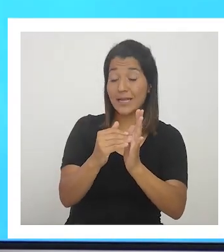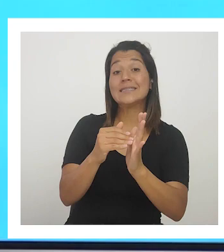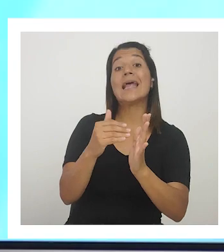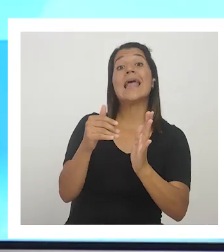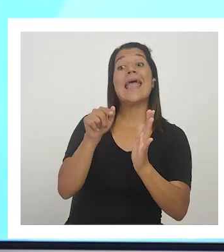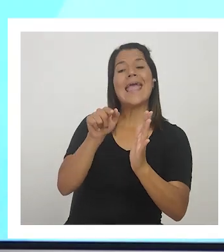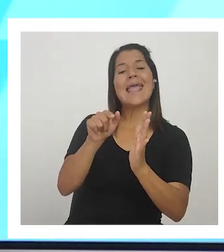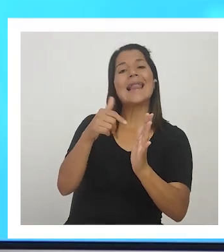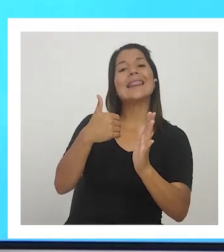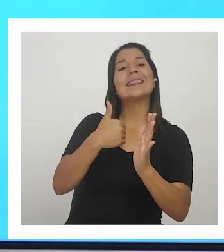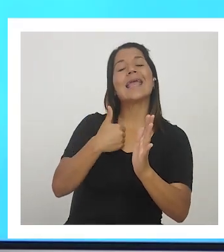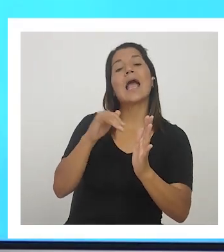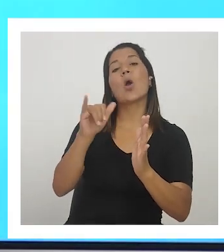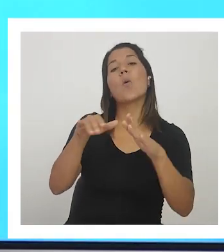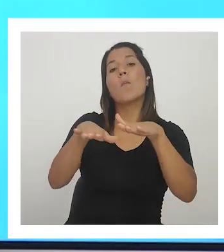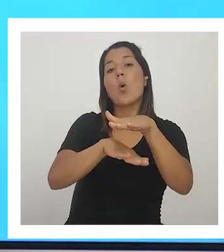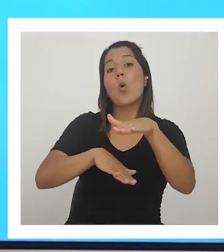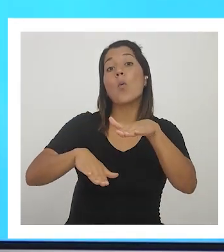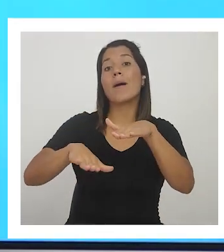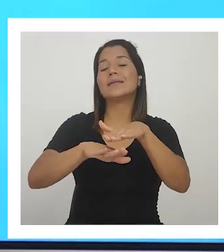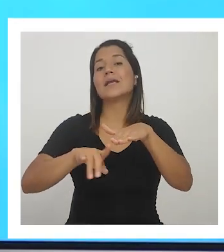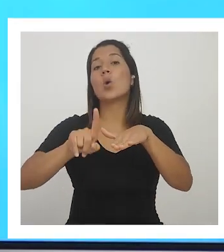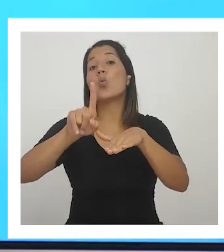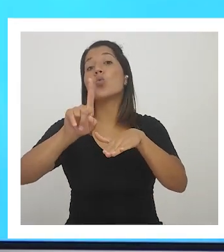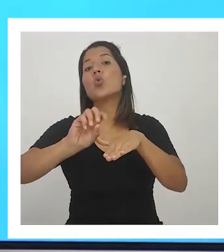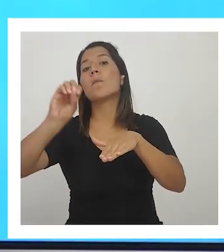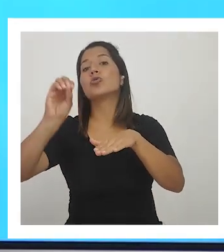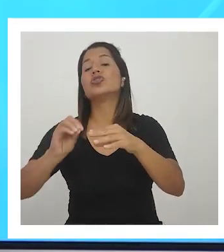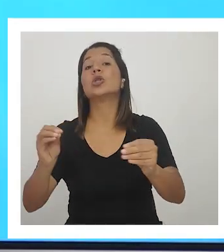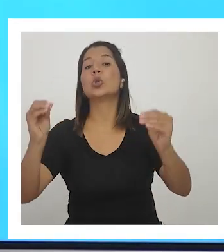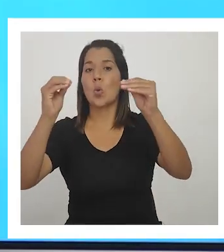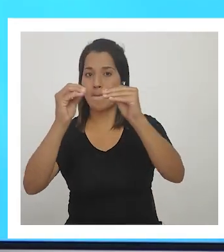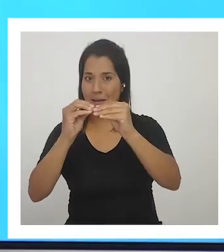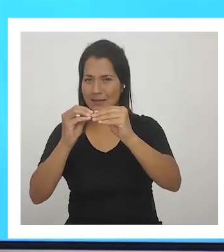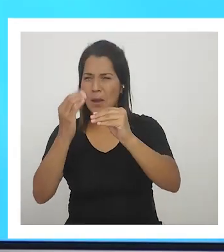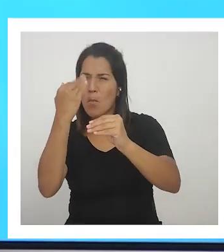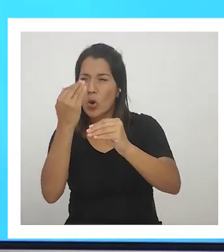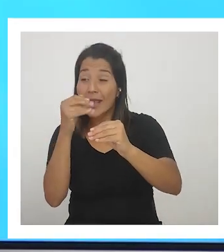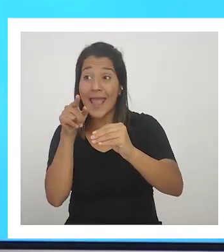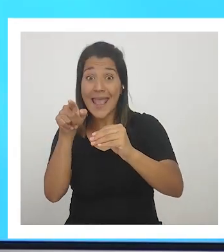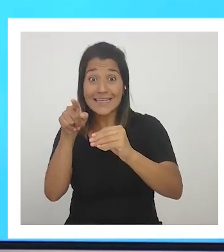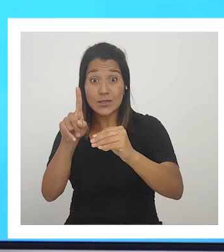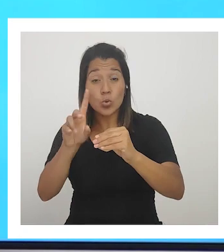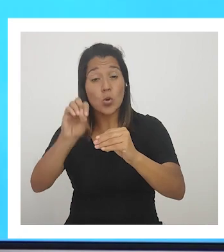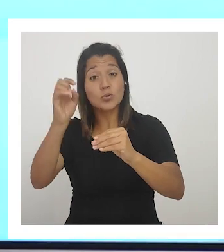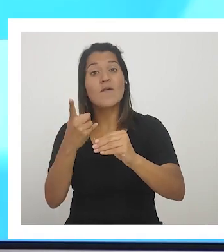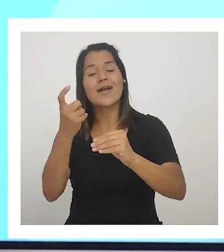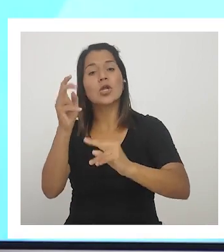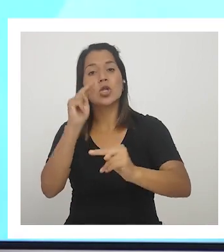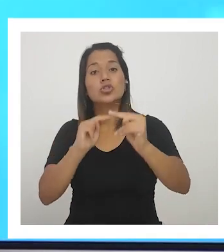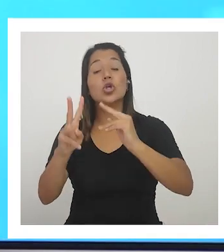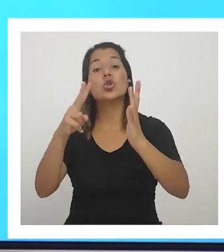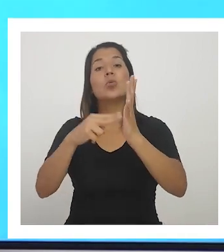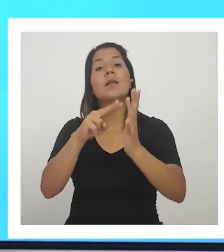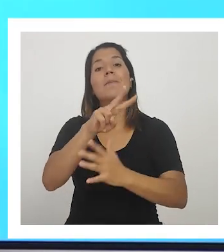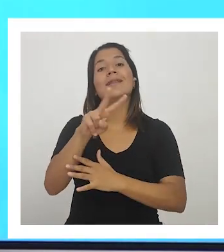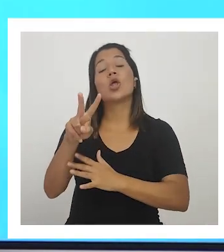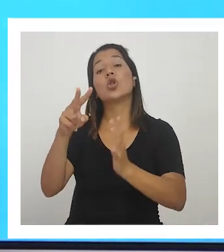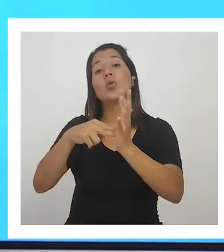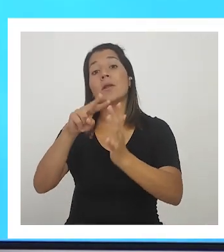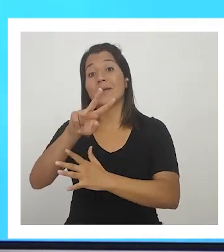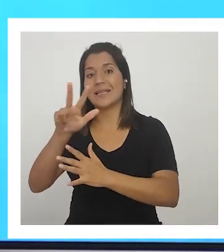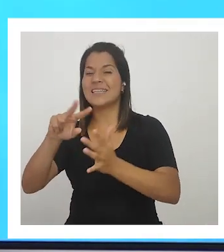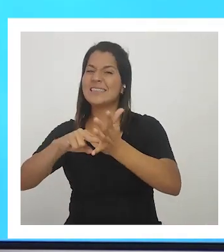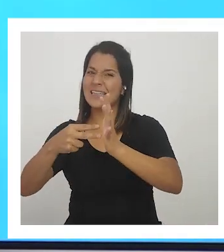el 1% que había quedado pendiente de la negociación 2022-2023, que eso nos llevaría a 570 mil